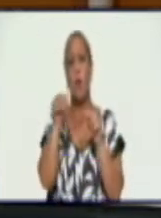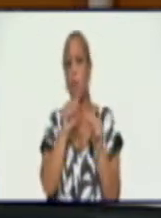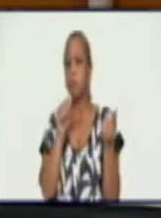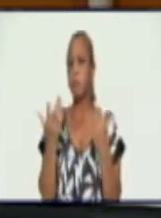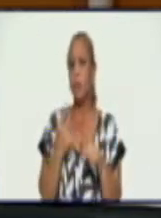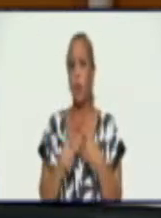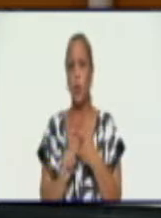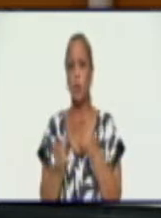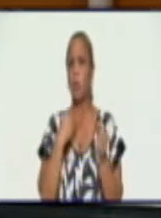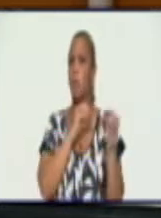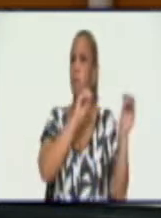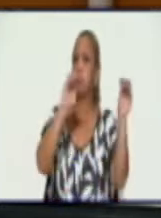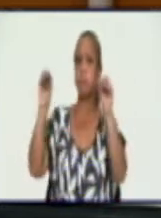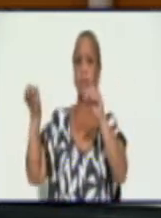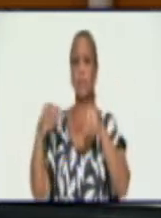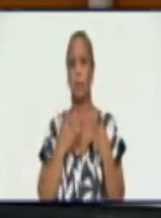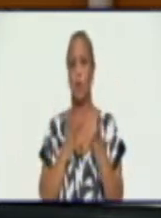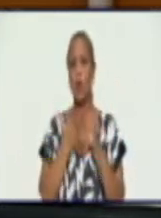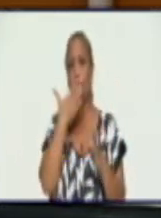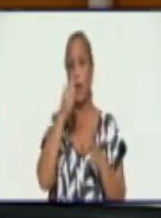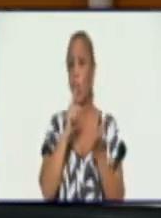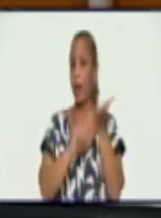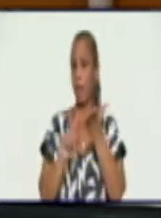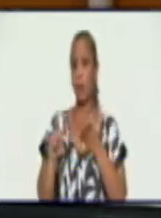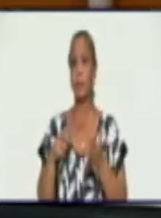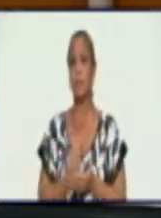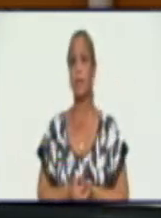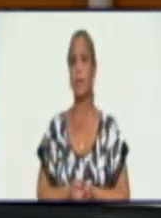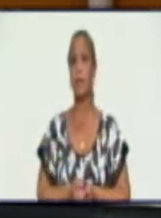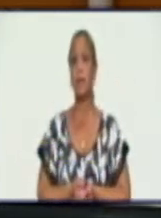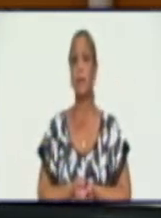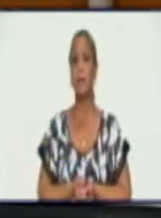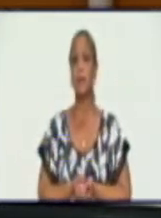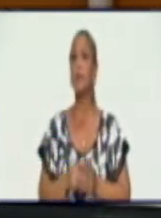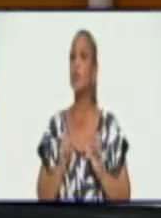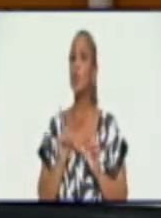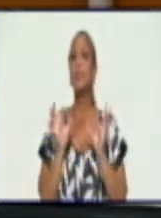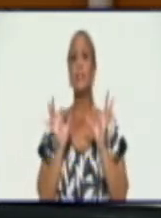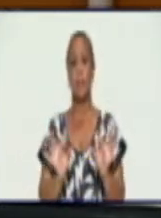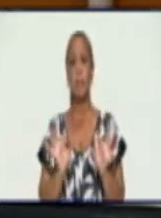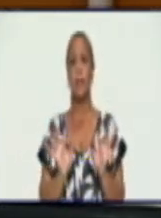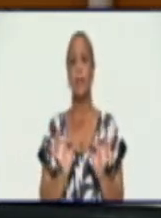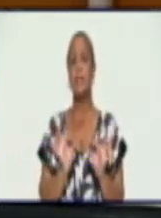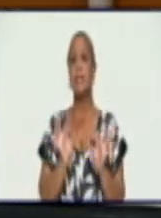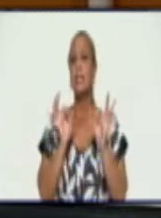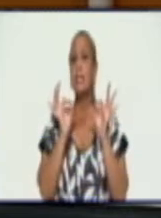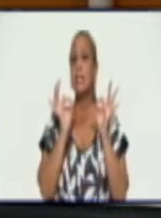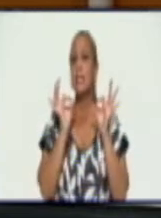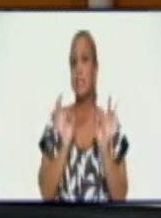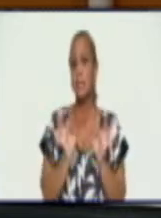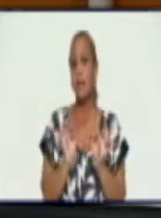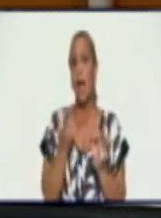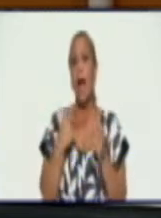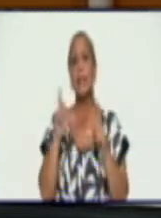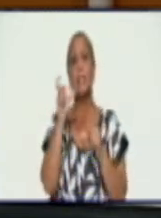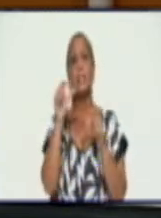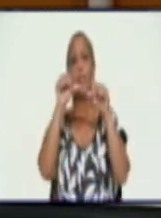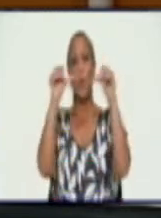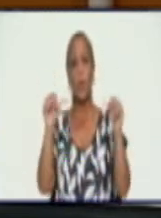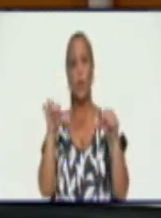como redistribuir lo mejor en la provincia no siempre exactamente así porque hay circuitos que llevan entonces centros que son